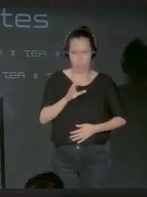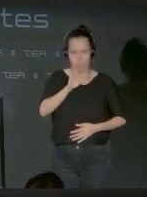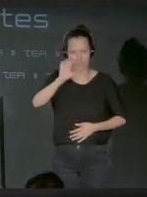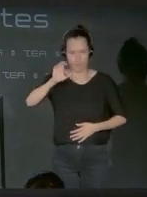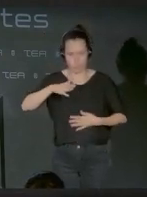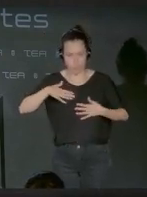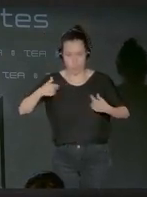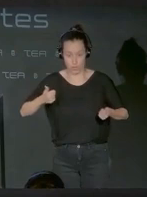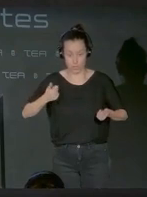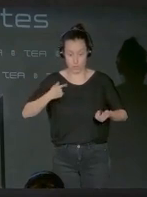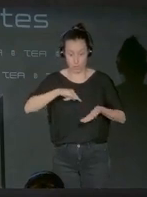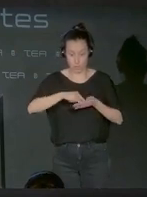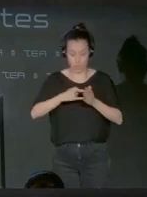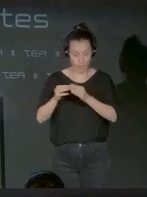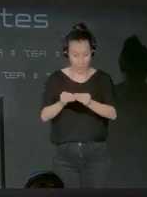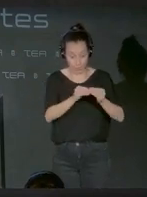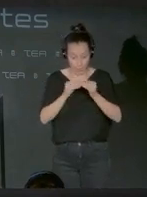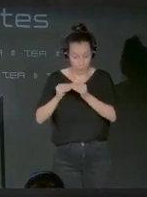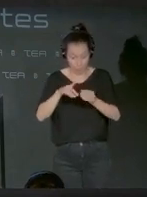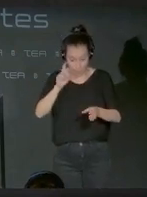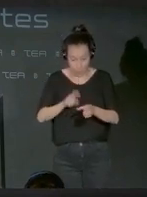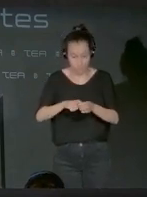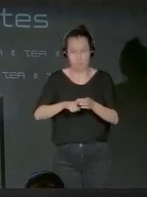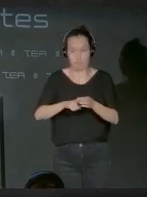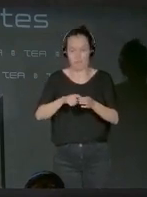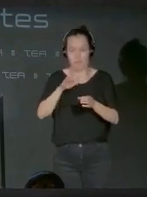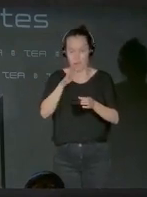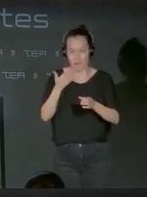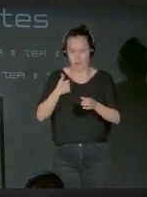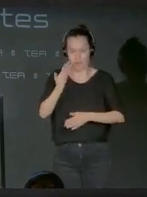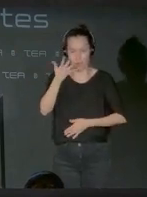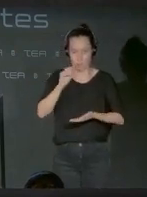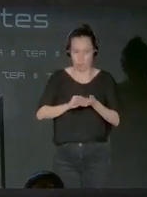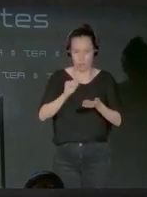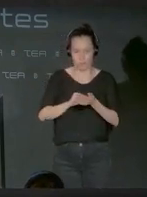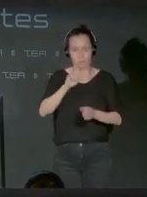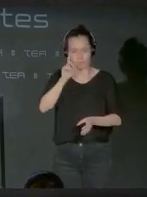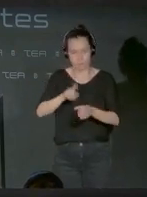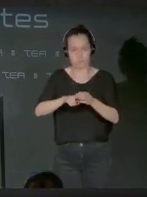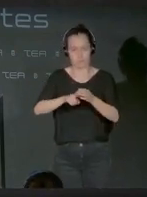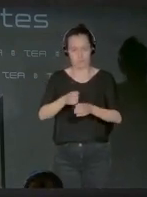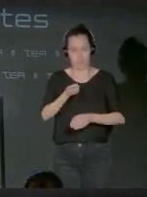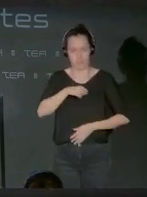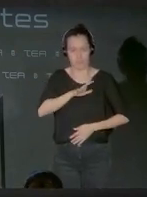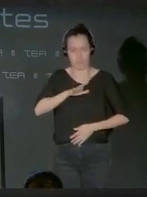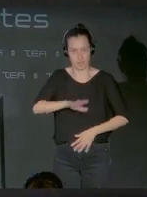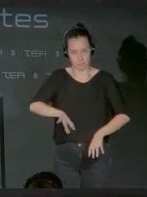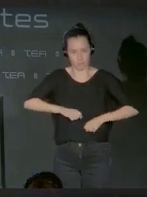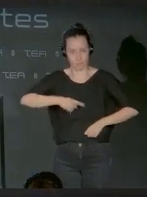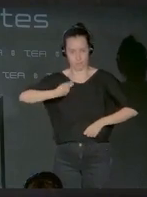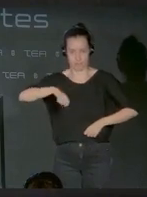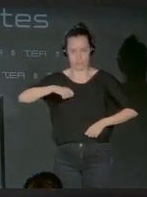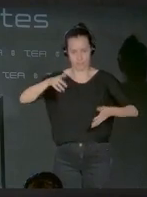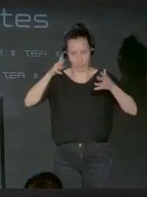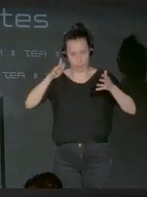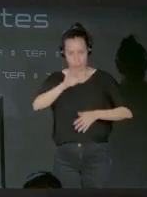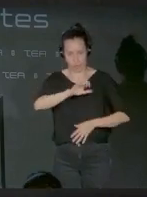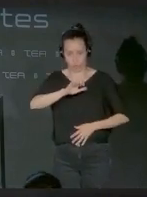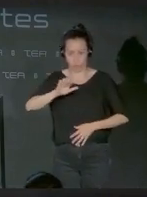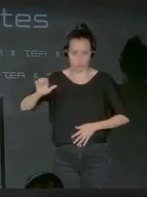al proyecto común Esta es la quinta vez que España preside el consejo de La Unión está además se produce en un momento especialmente